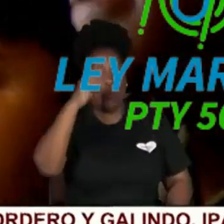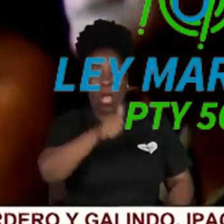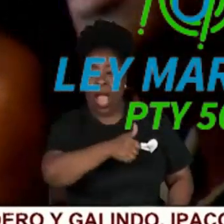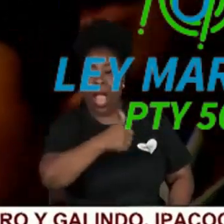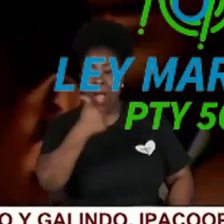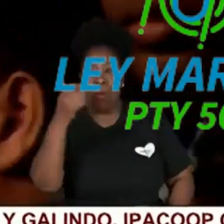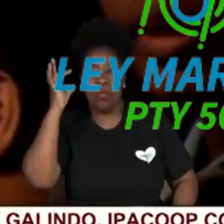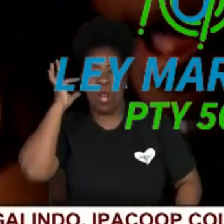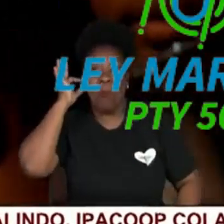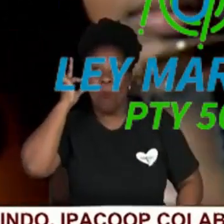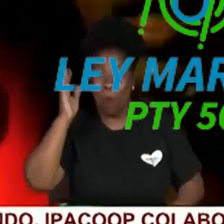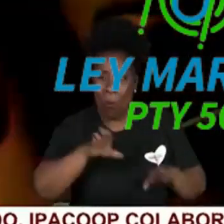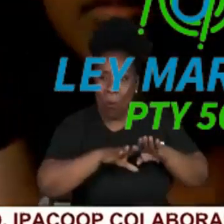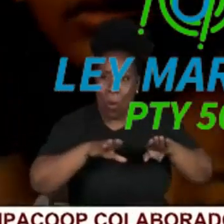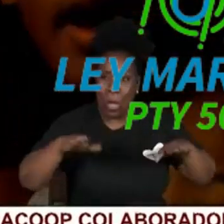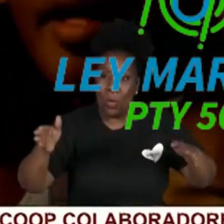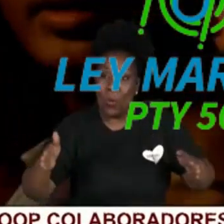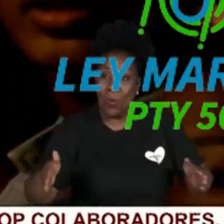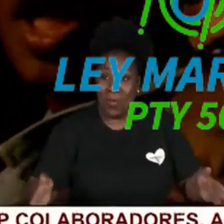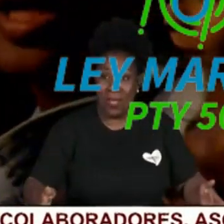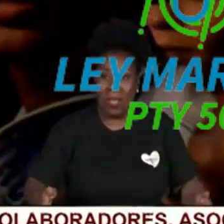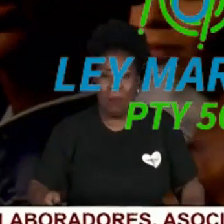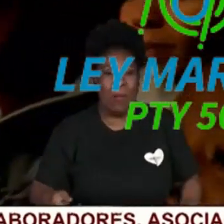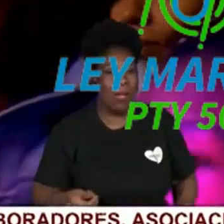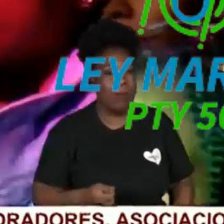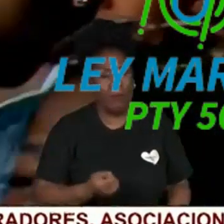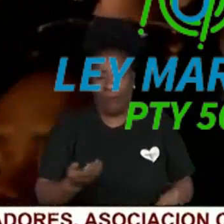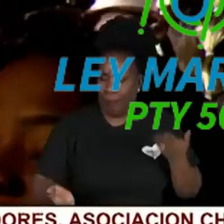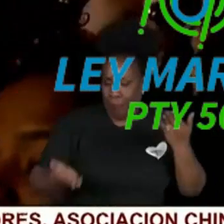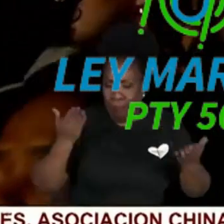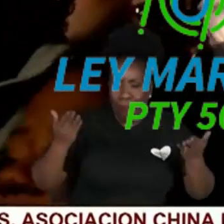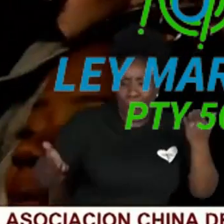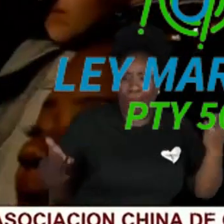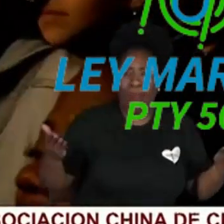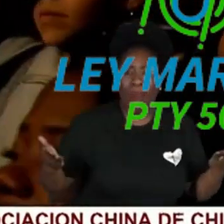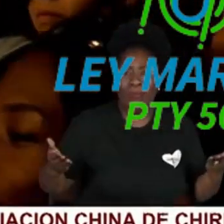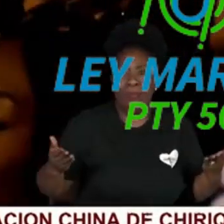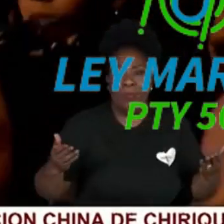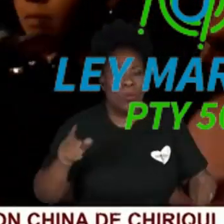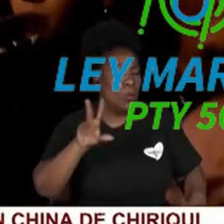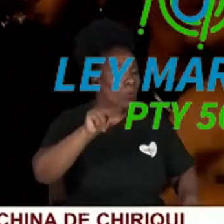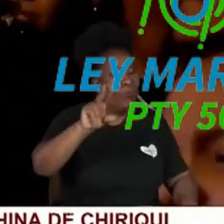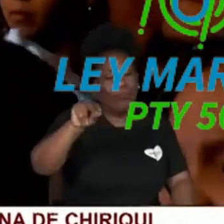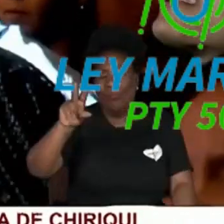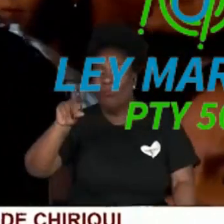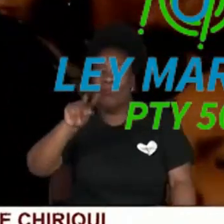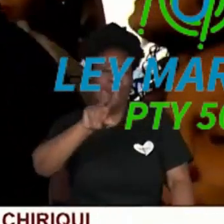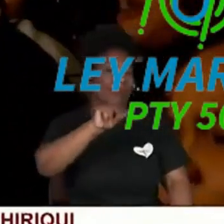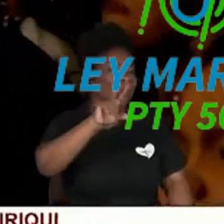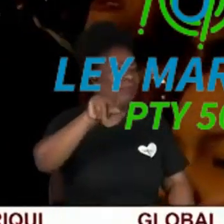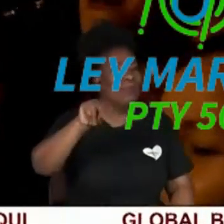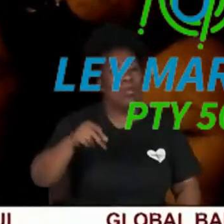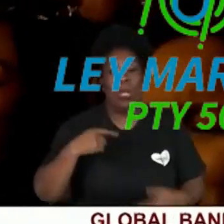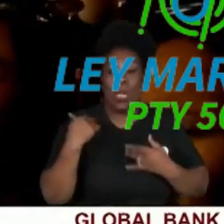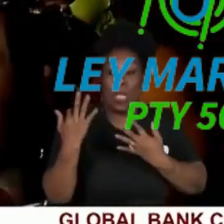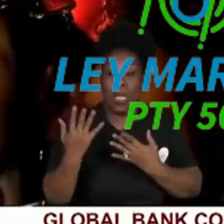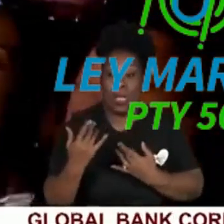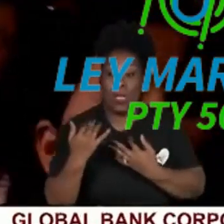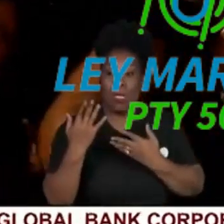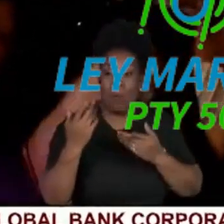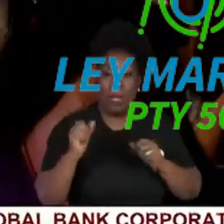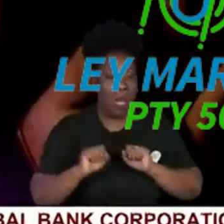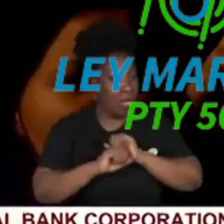cama. Estoy clarita que con otra te viste. Quizá contigo pase la madrugada. Pero cuál será la perra que te espera por la